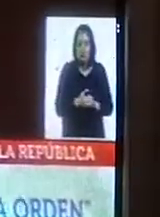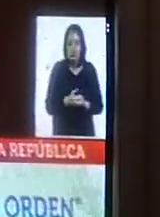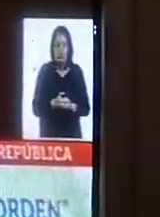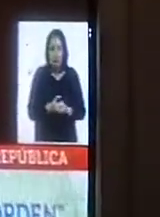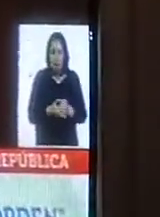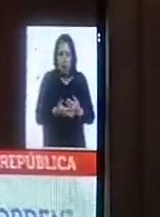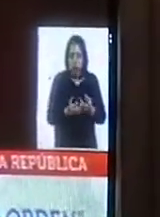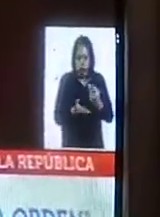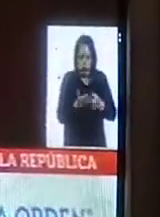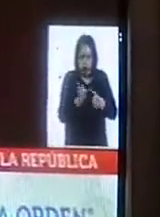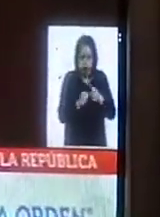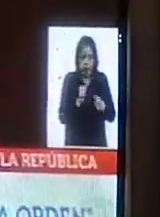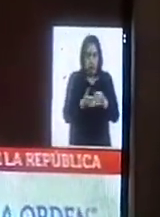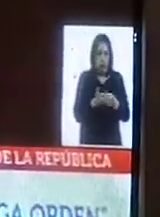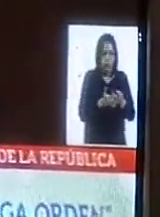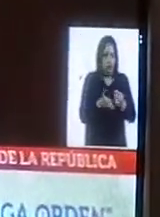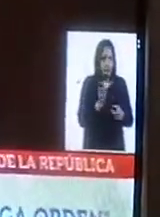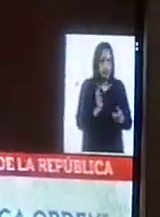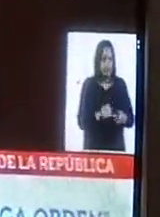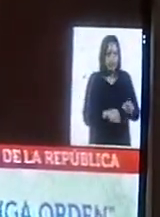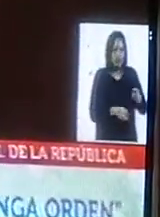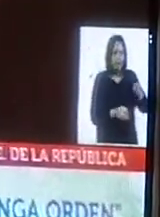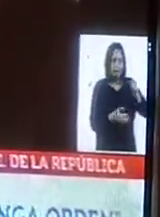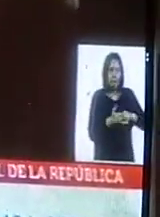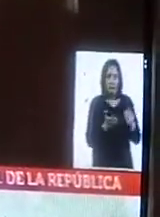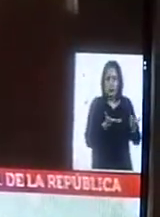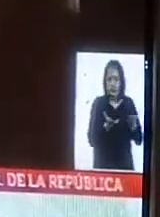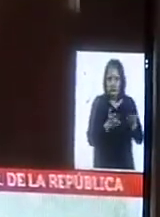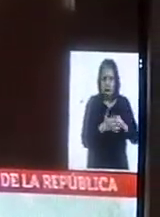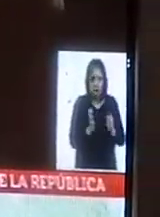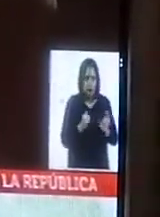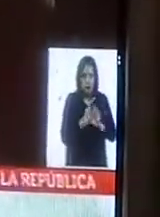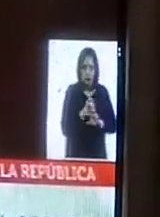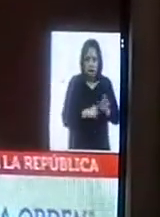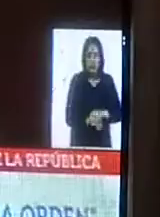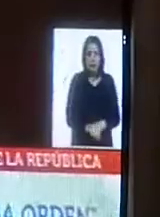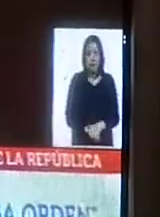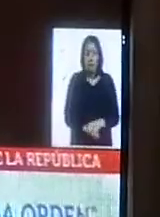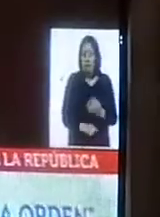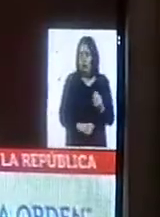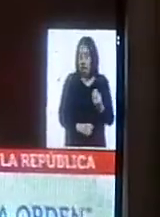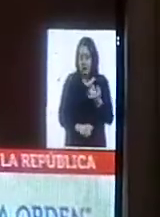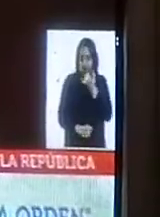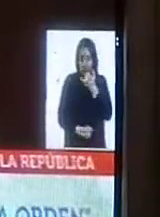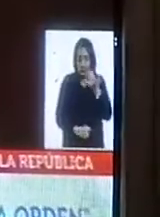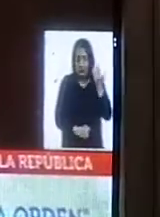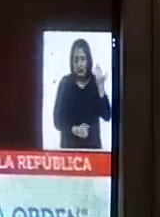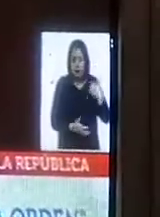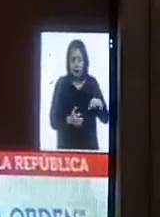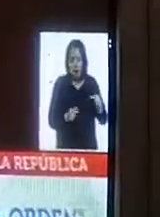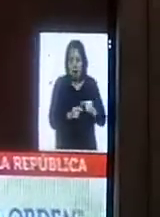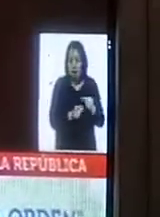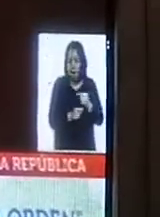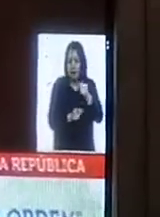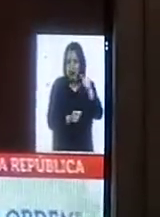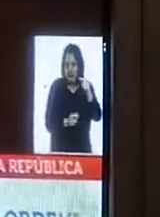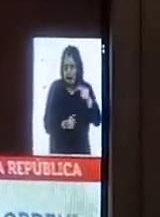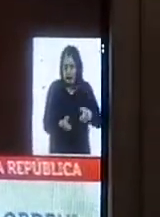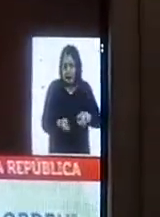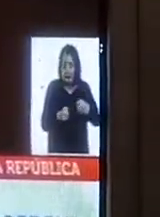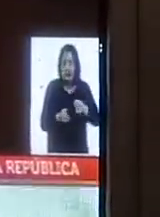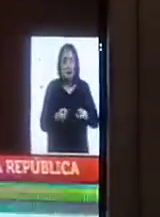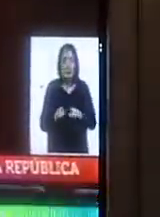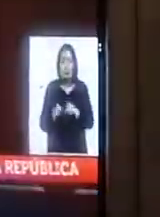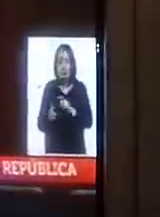artificialmente elevadas por los bienes y servicios básicos como ha sucedido con el gas doméstico y las